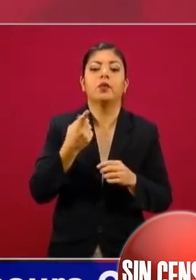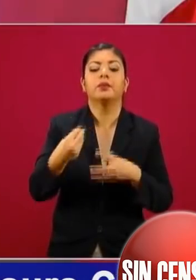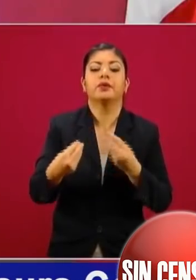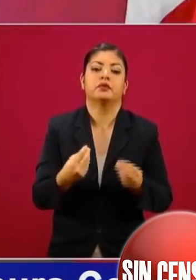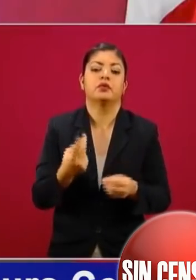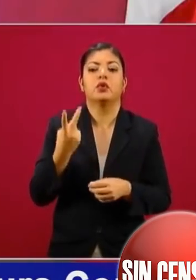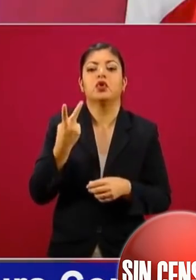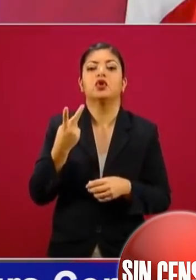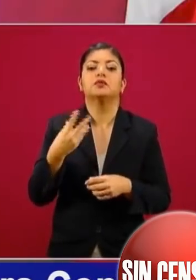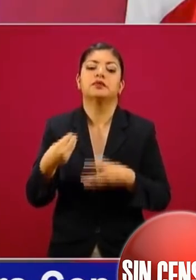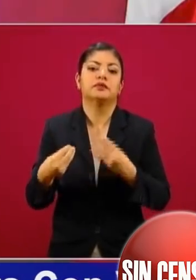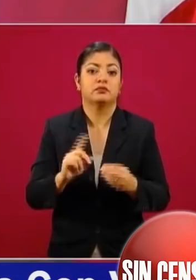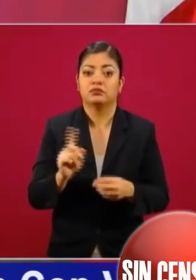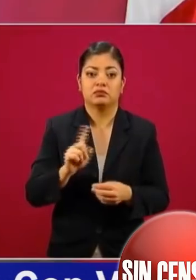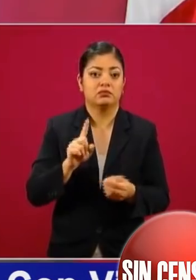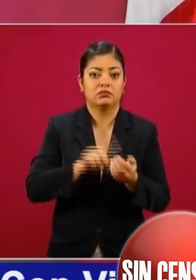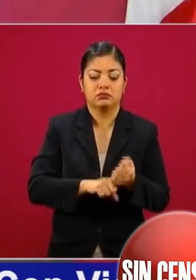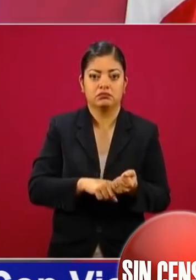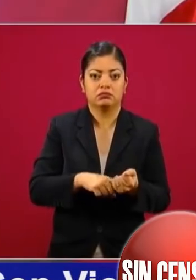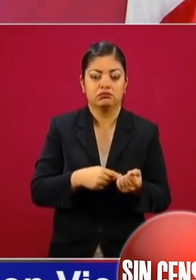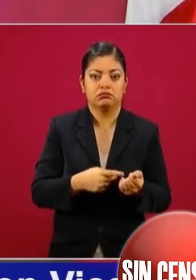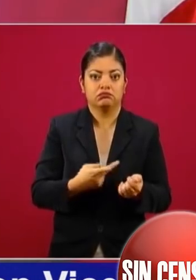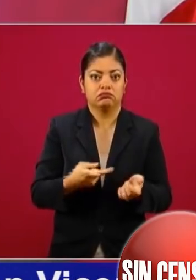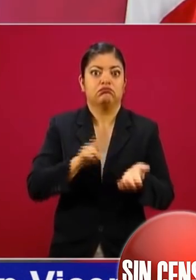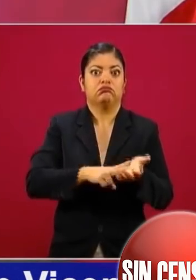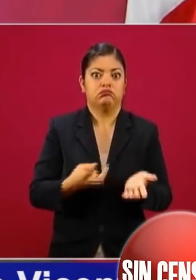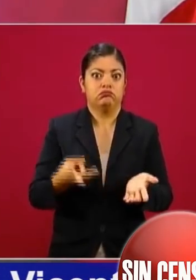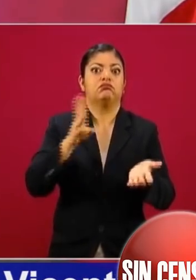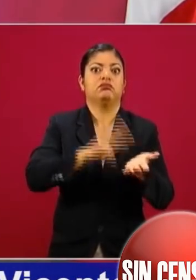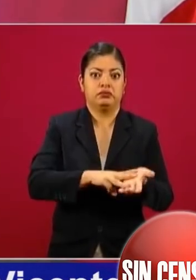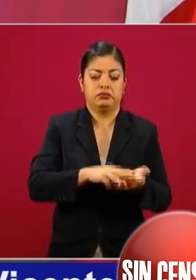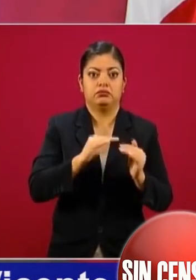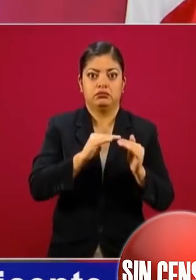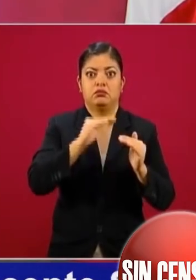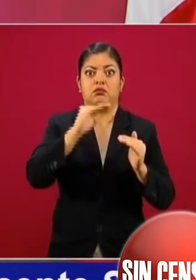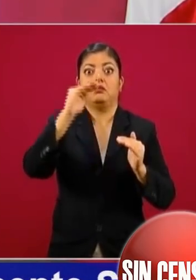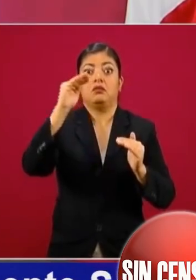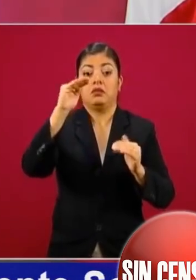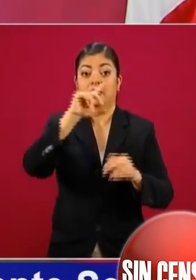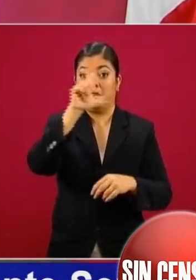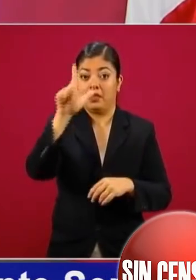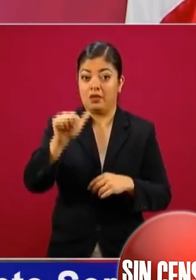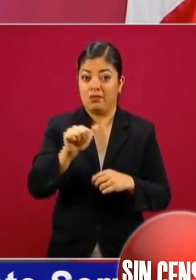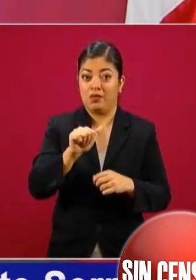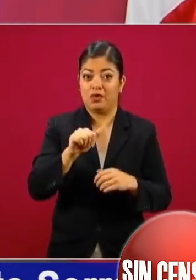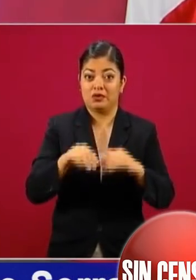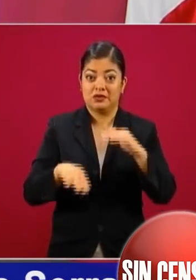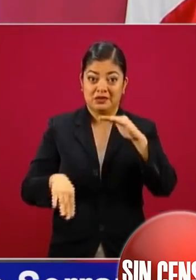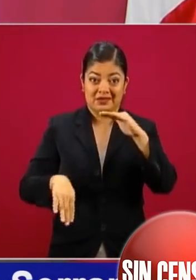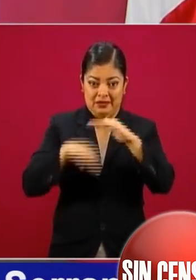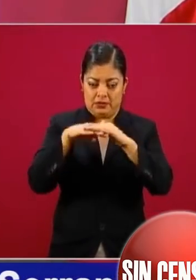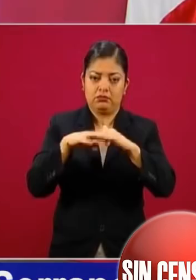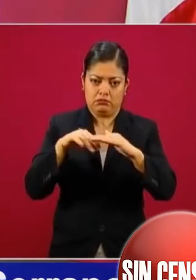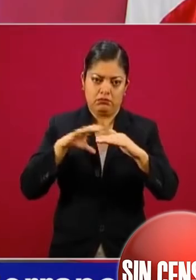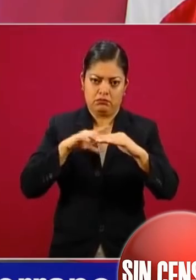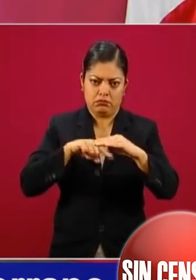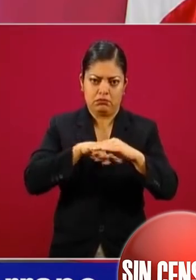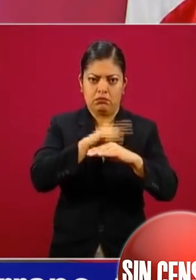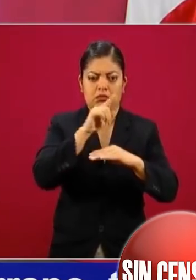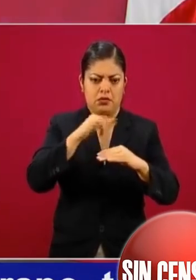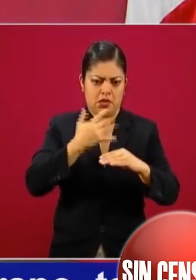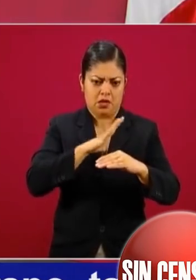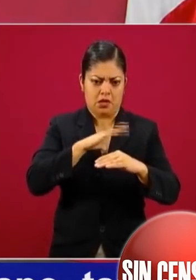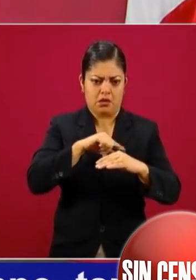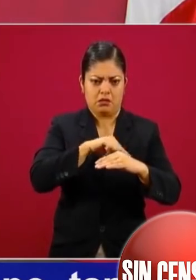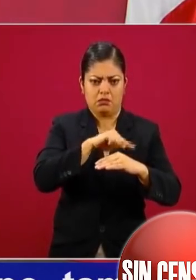sino se van multiplicando el número de casos diarios, hasta que llegan a un momento cumbre, un pico. También las curvas planas tienen